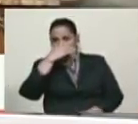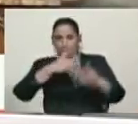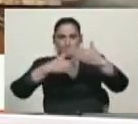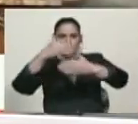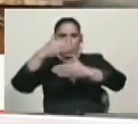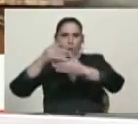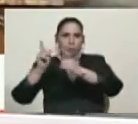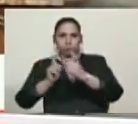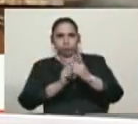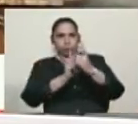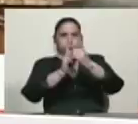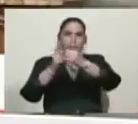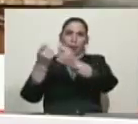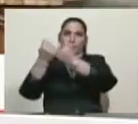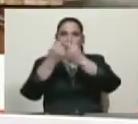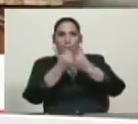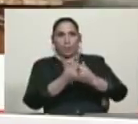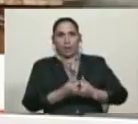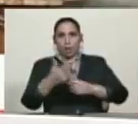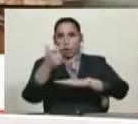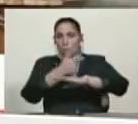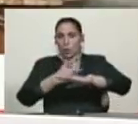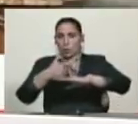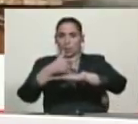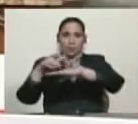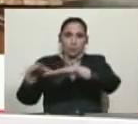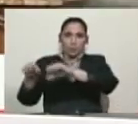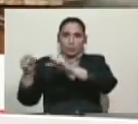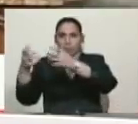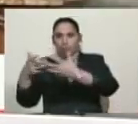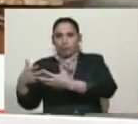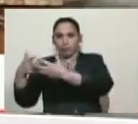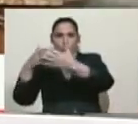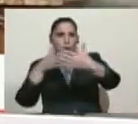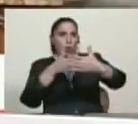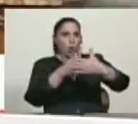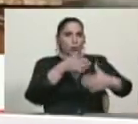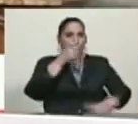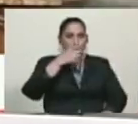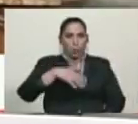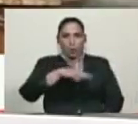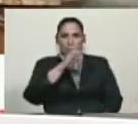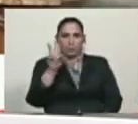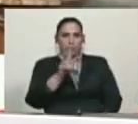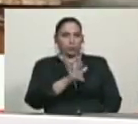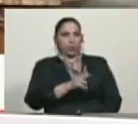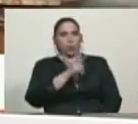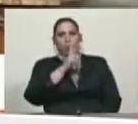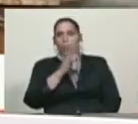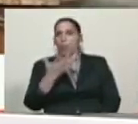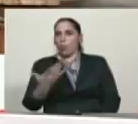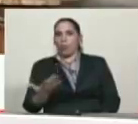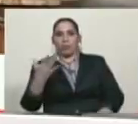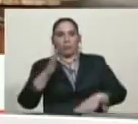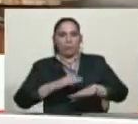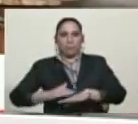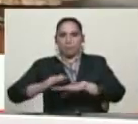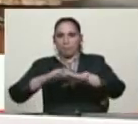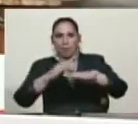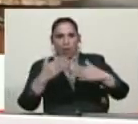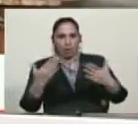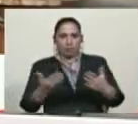persecución financiera del gobierno imperialista de eeuu contra el pueblo de venezuela es criminal lo que se hace